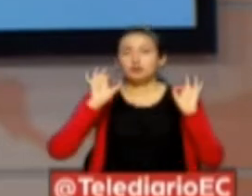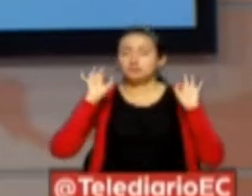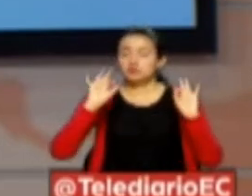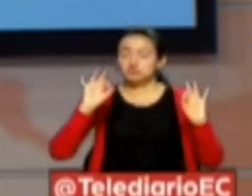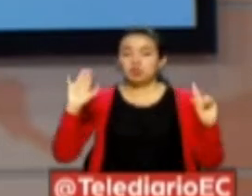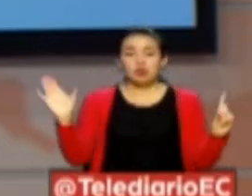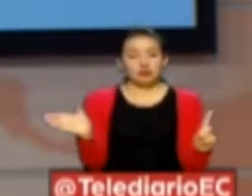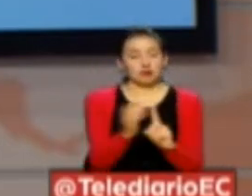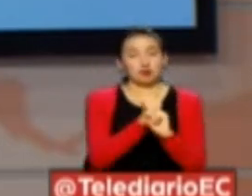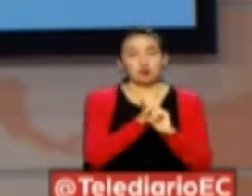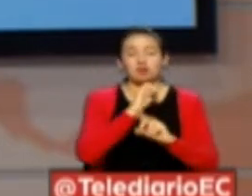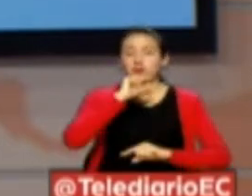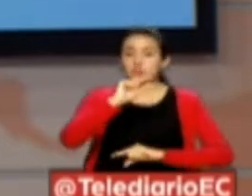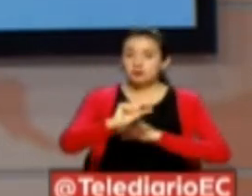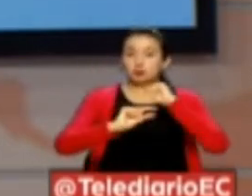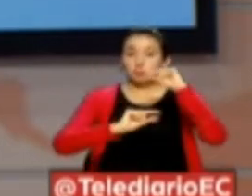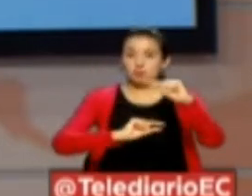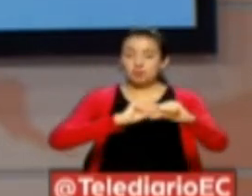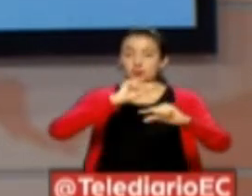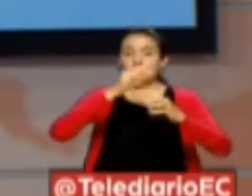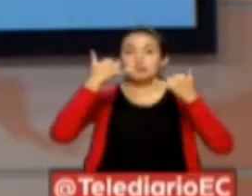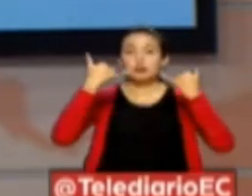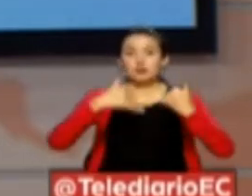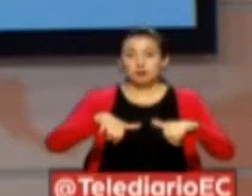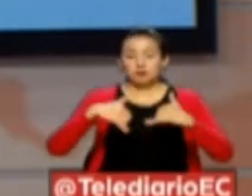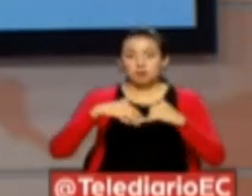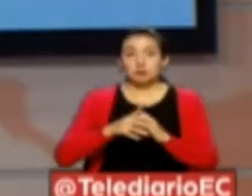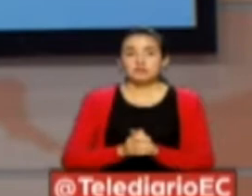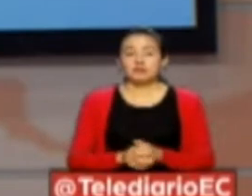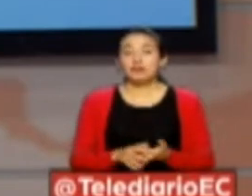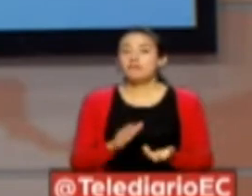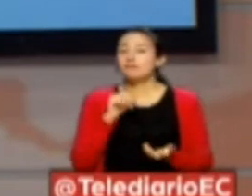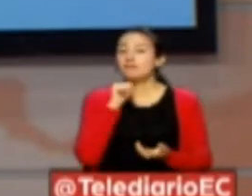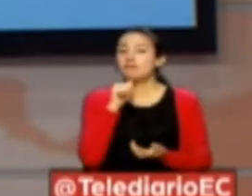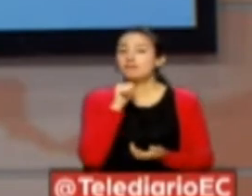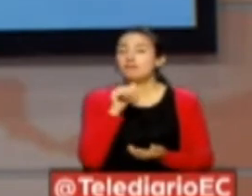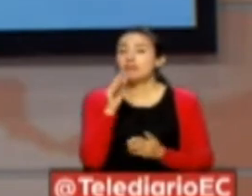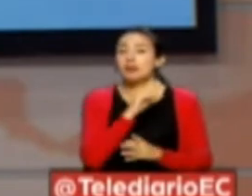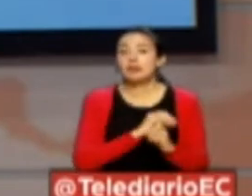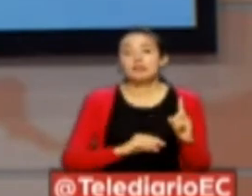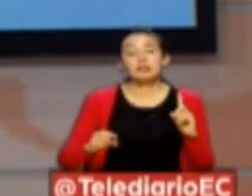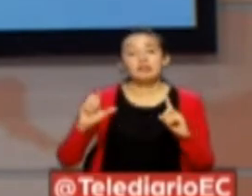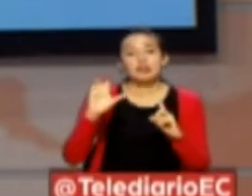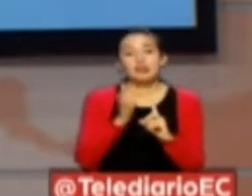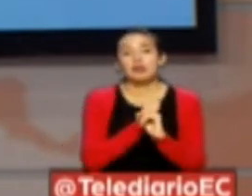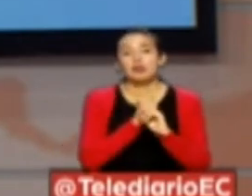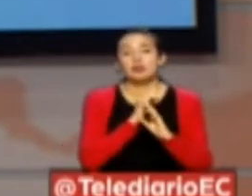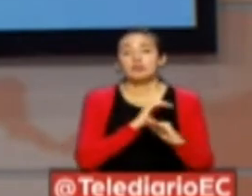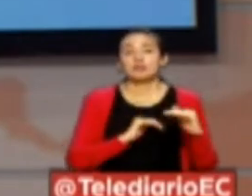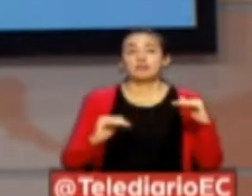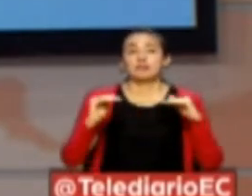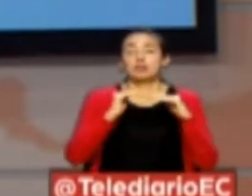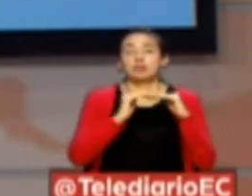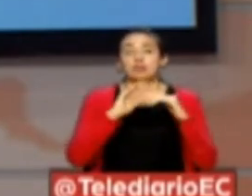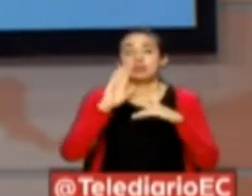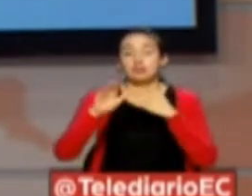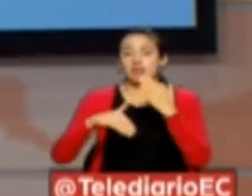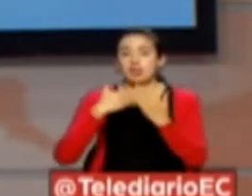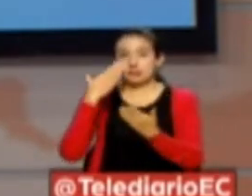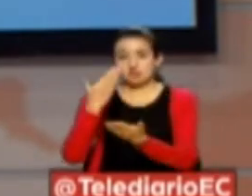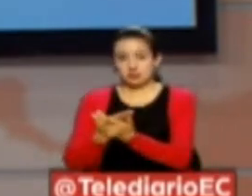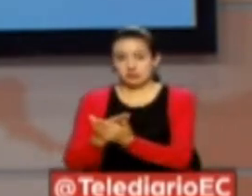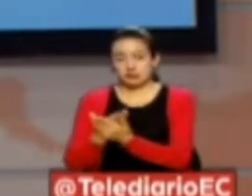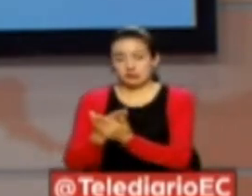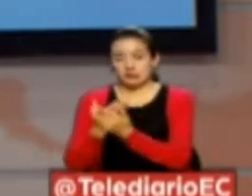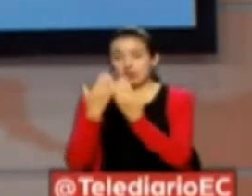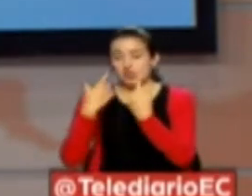avanzando bastante bien en estos juegos todavía nos queda una de las metas por cumplir que es superar la cantidad llegar primero a la